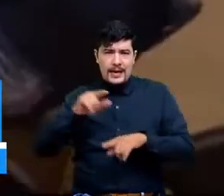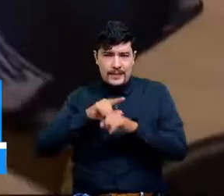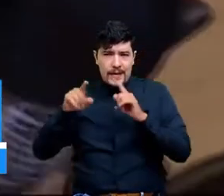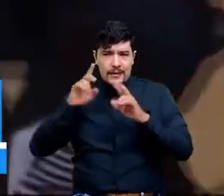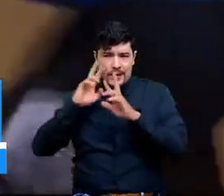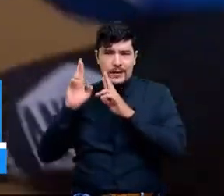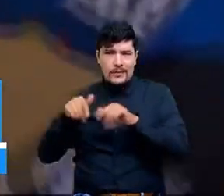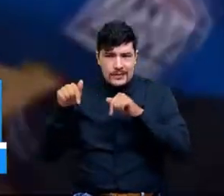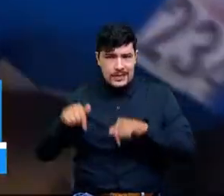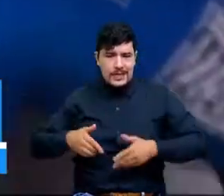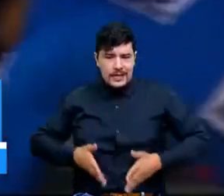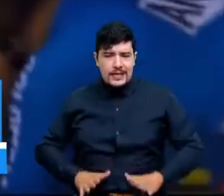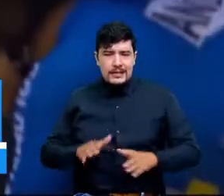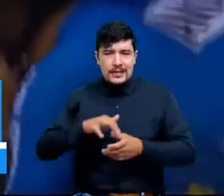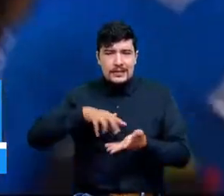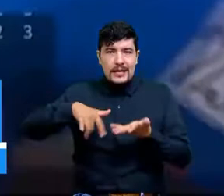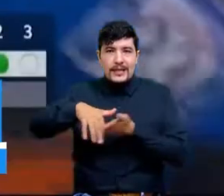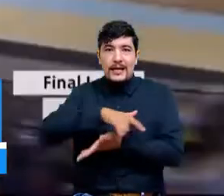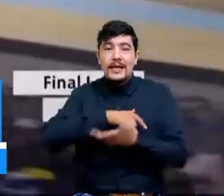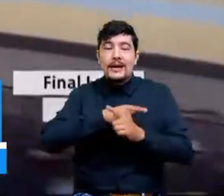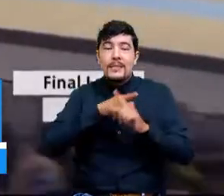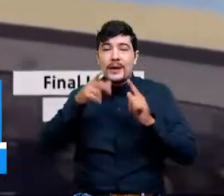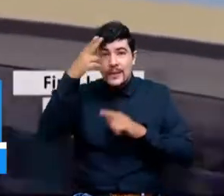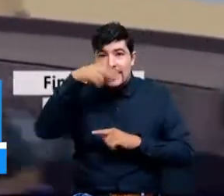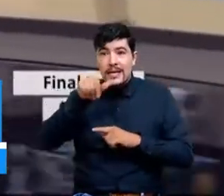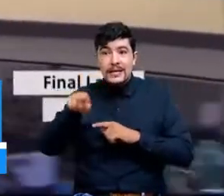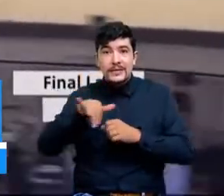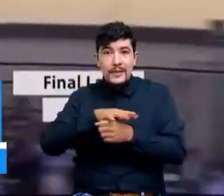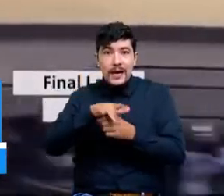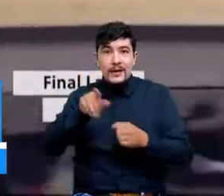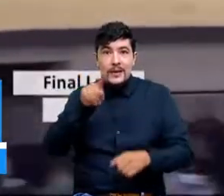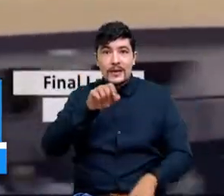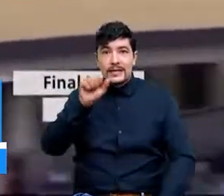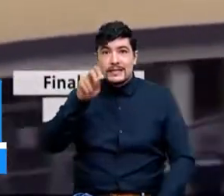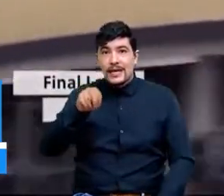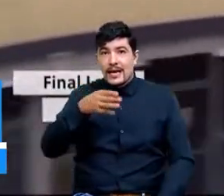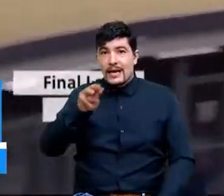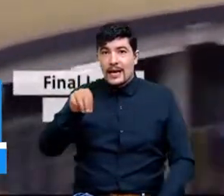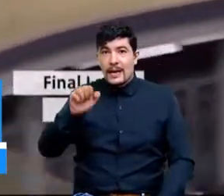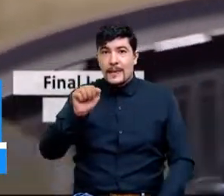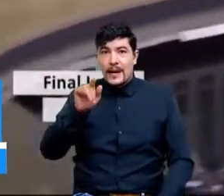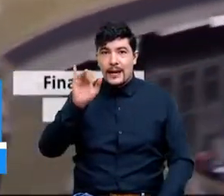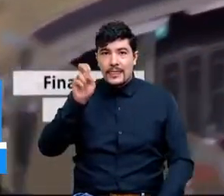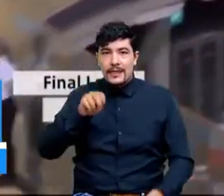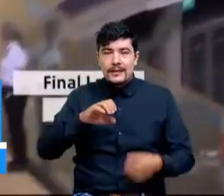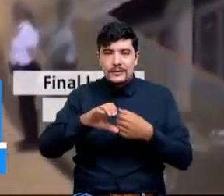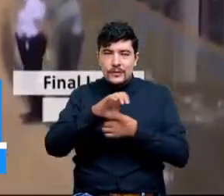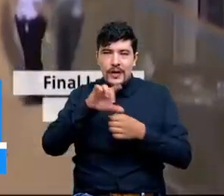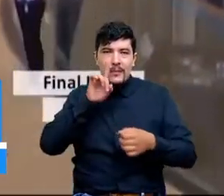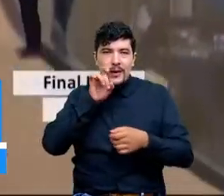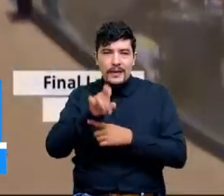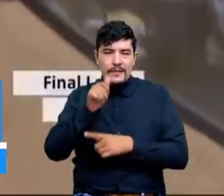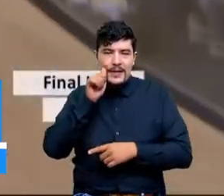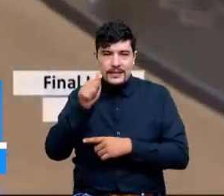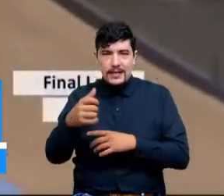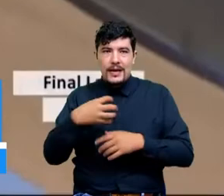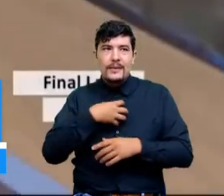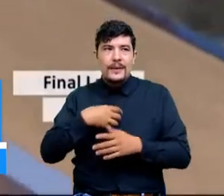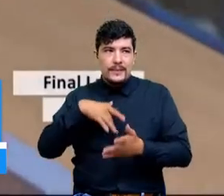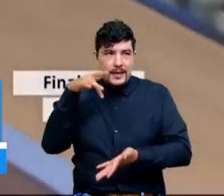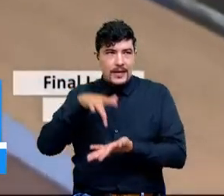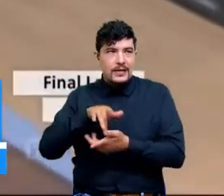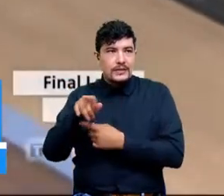en Santander y es hija ilustre del barrio San Martín. Competencia mañana entonces en una nueva parada de la Copa Mundo de Naciones de